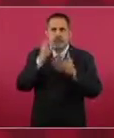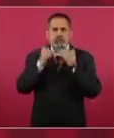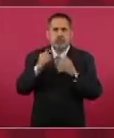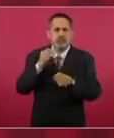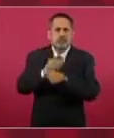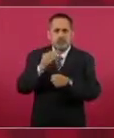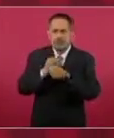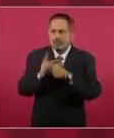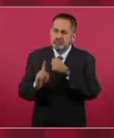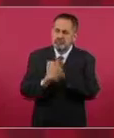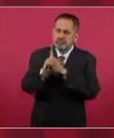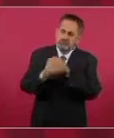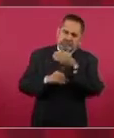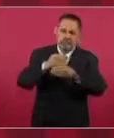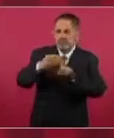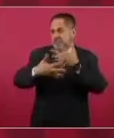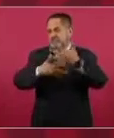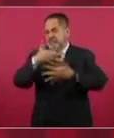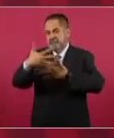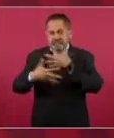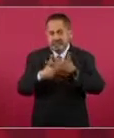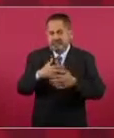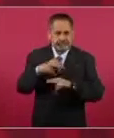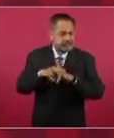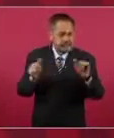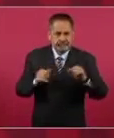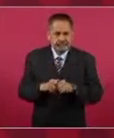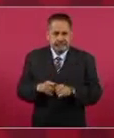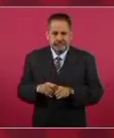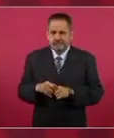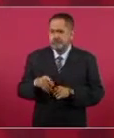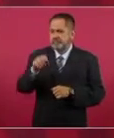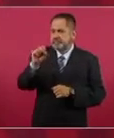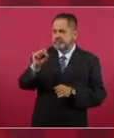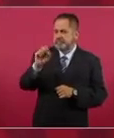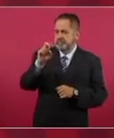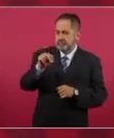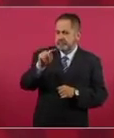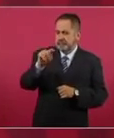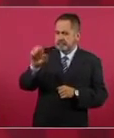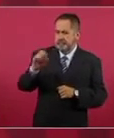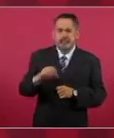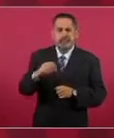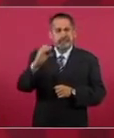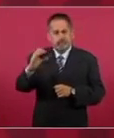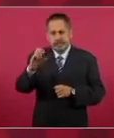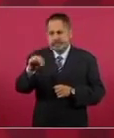ningún conflicto, ni con la CENTE, ni con el CENTE.